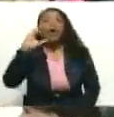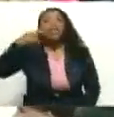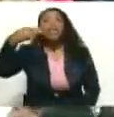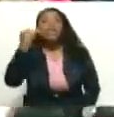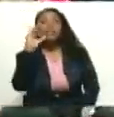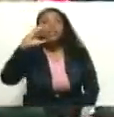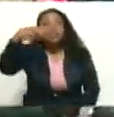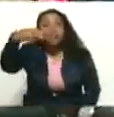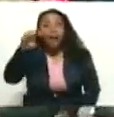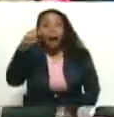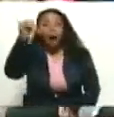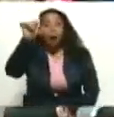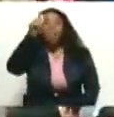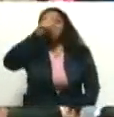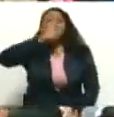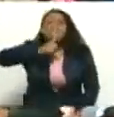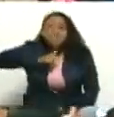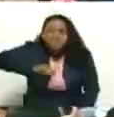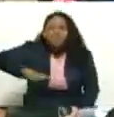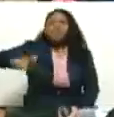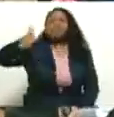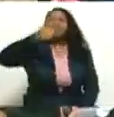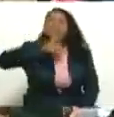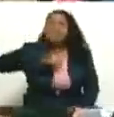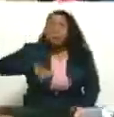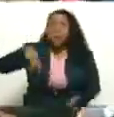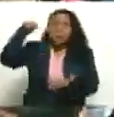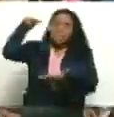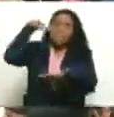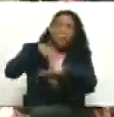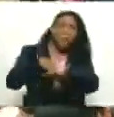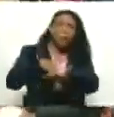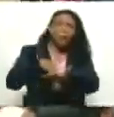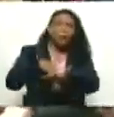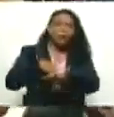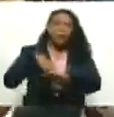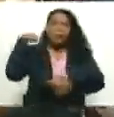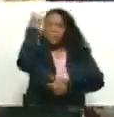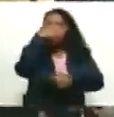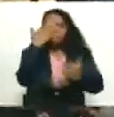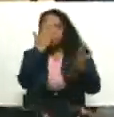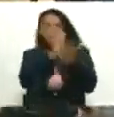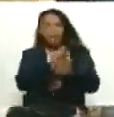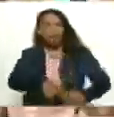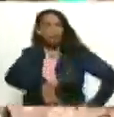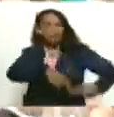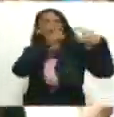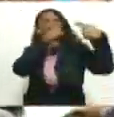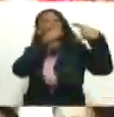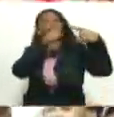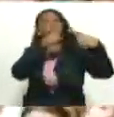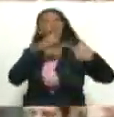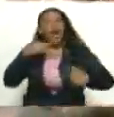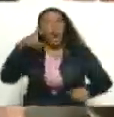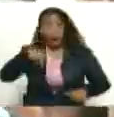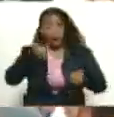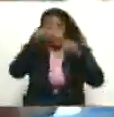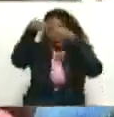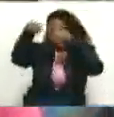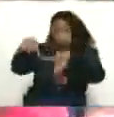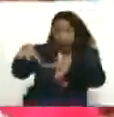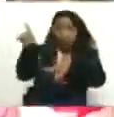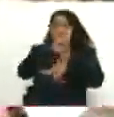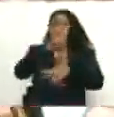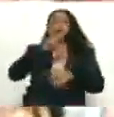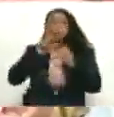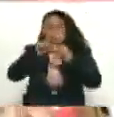ha resistido de pie. Este pueblo ha levantado la cara. Este pueblo no se ha rendido y sigue